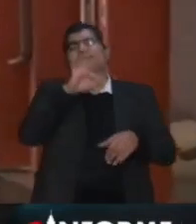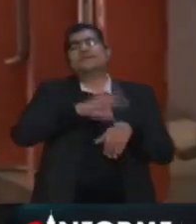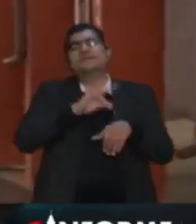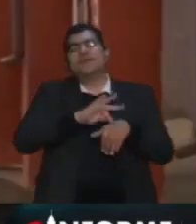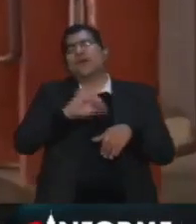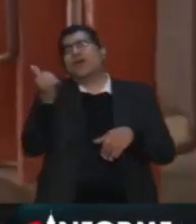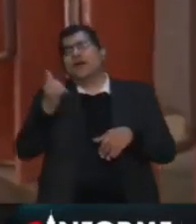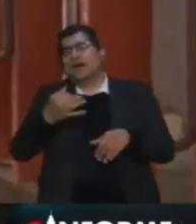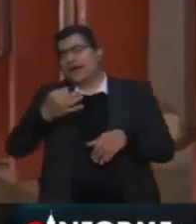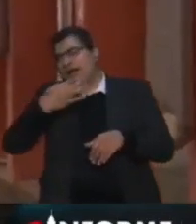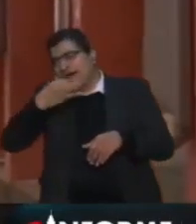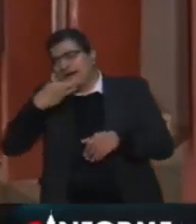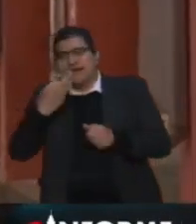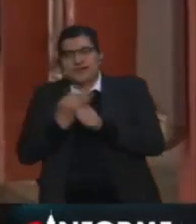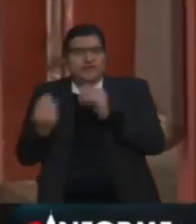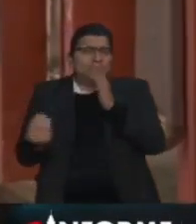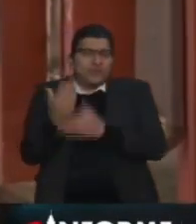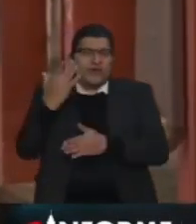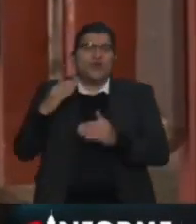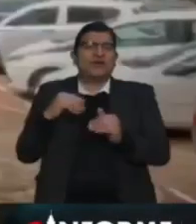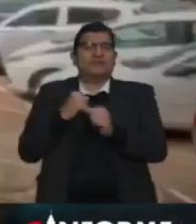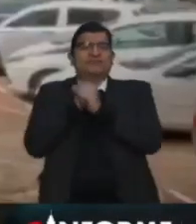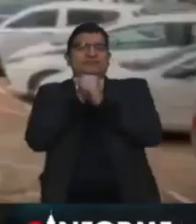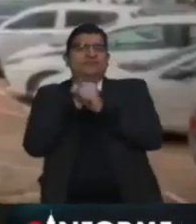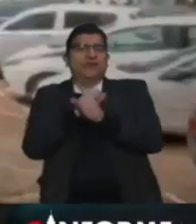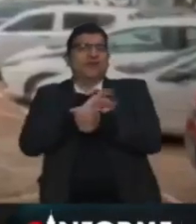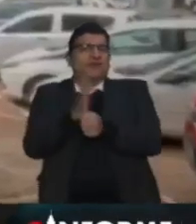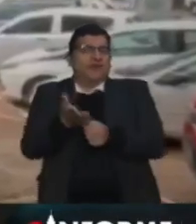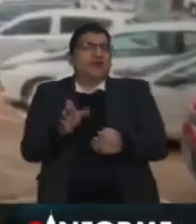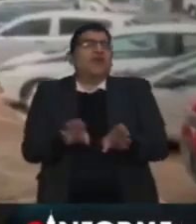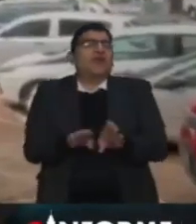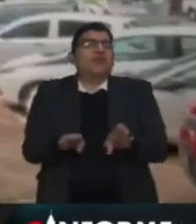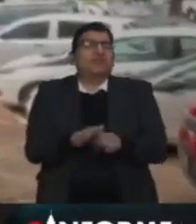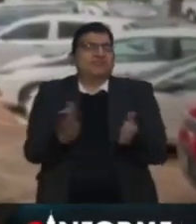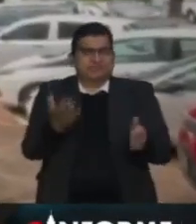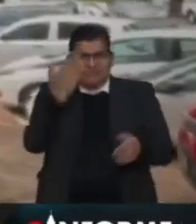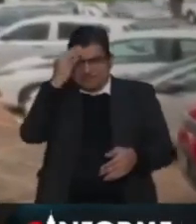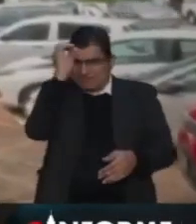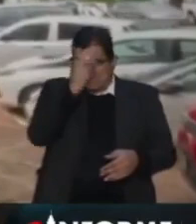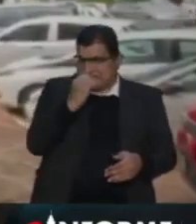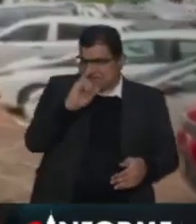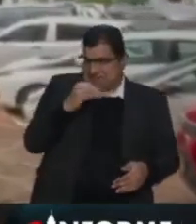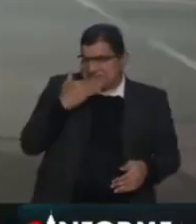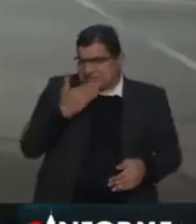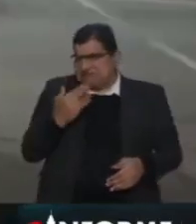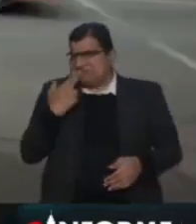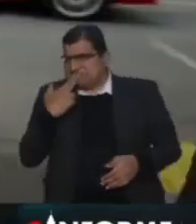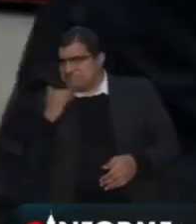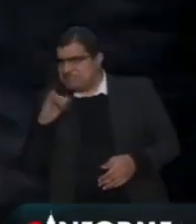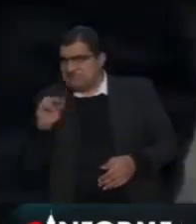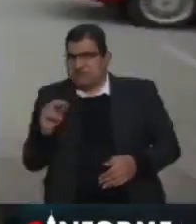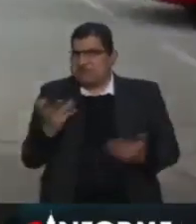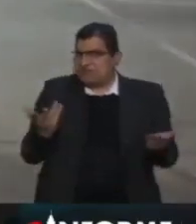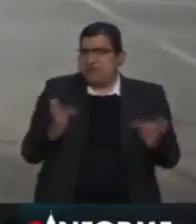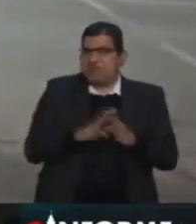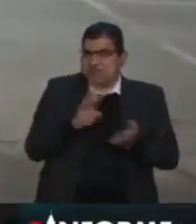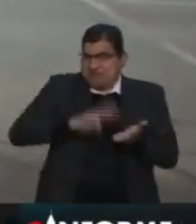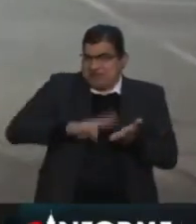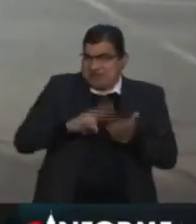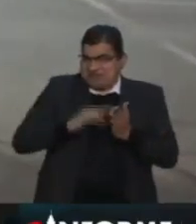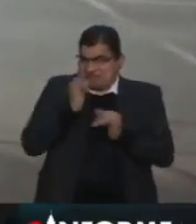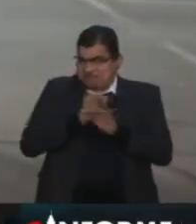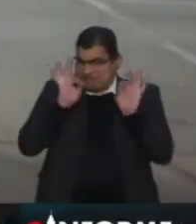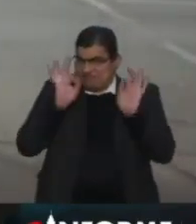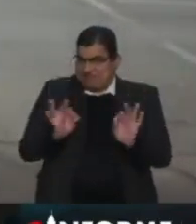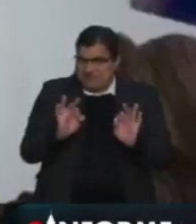de los medicamentos que están saliendo contra el COVID-19? ¿Funcionan? ¿Qué validez científica